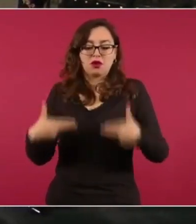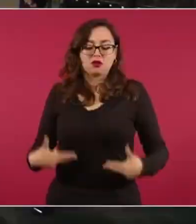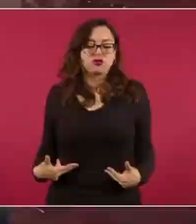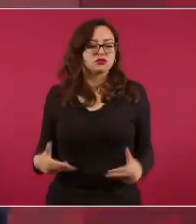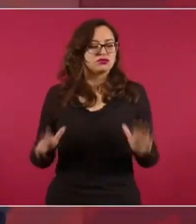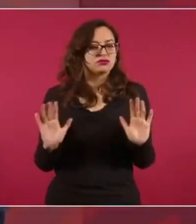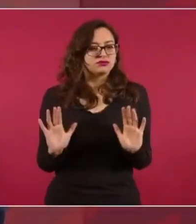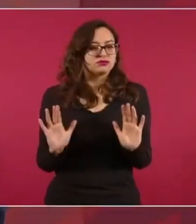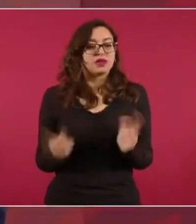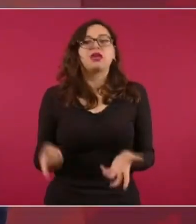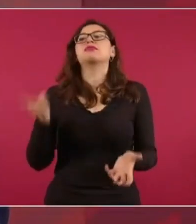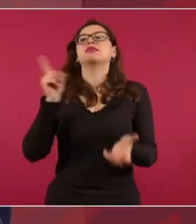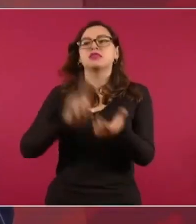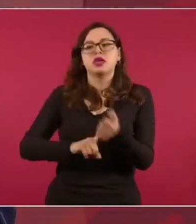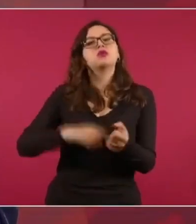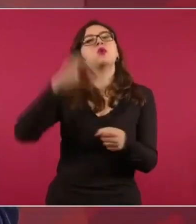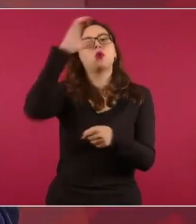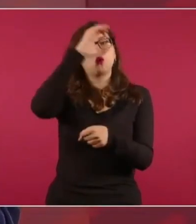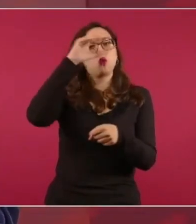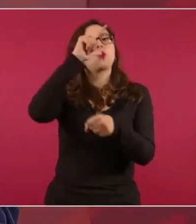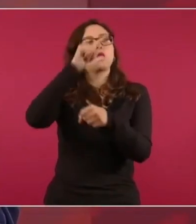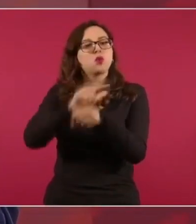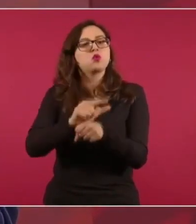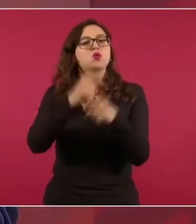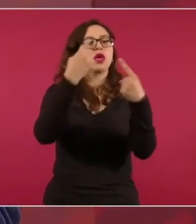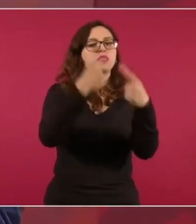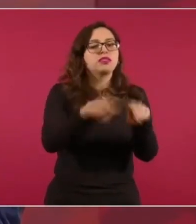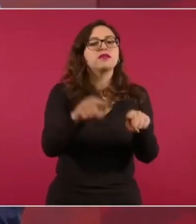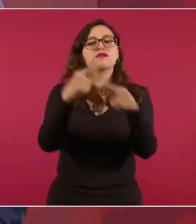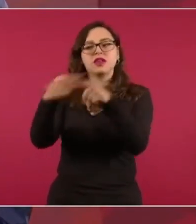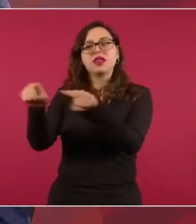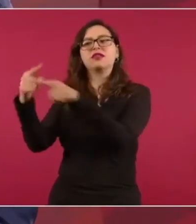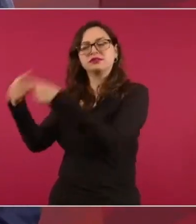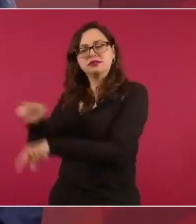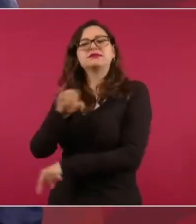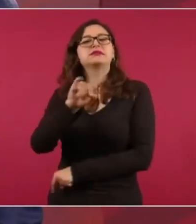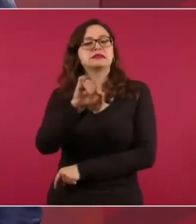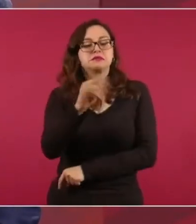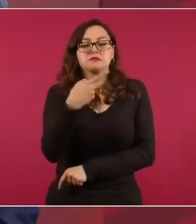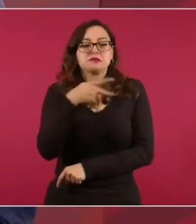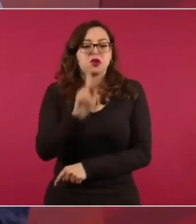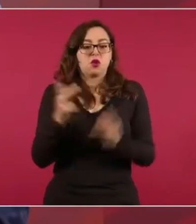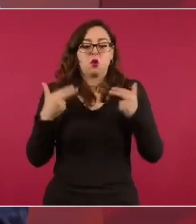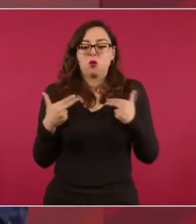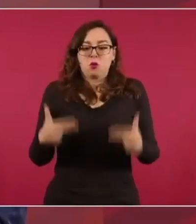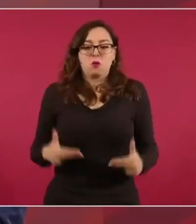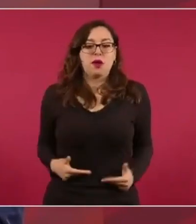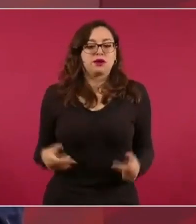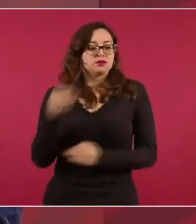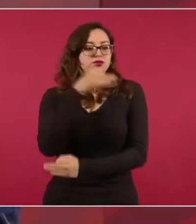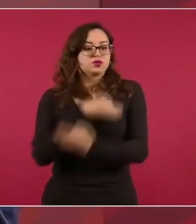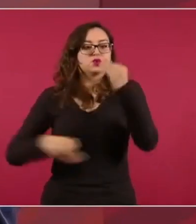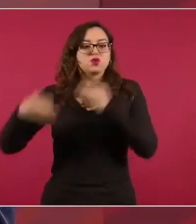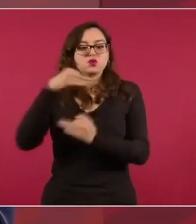que siempre se ha utilizado lo del racismo, lo del clasismo para explotar, para